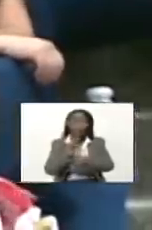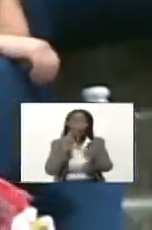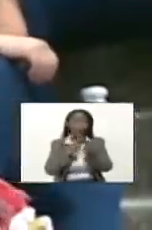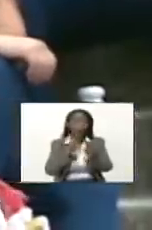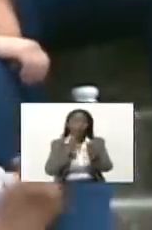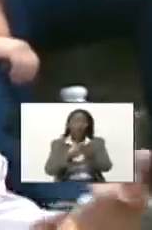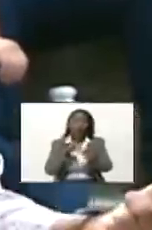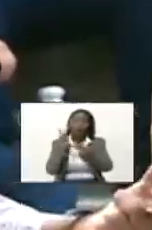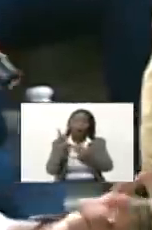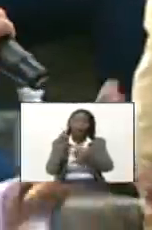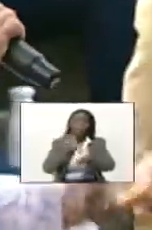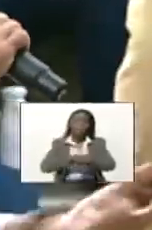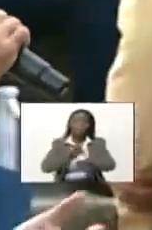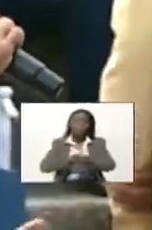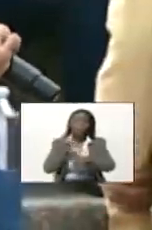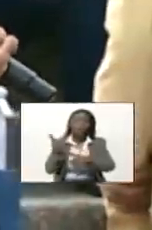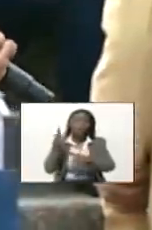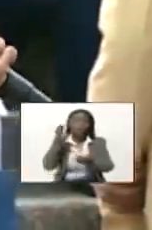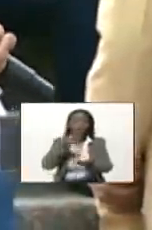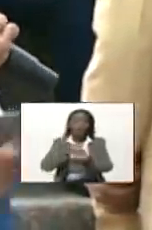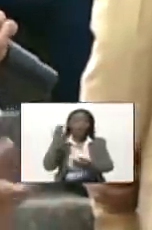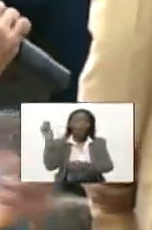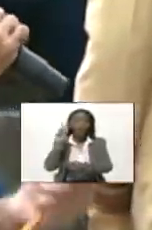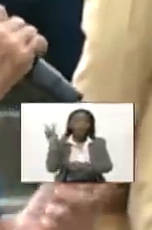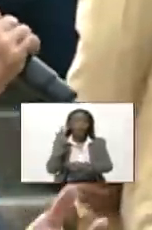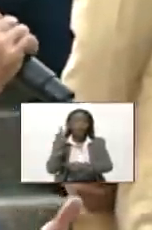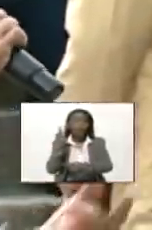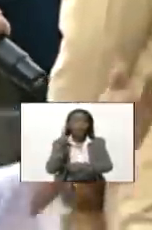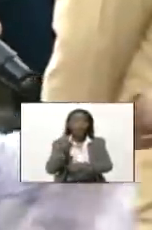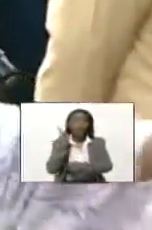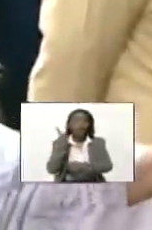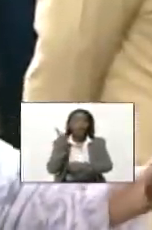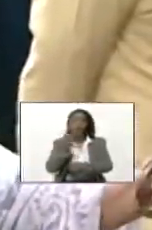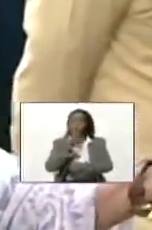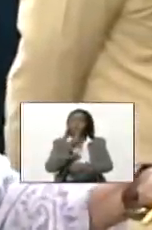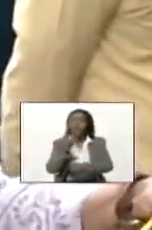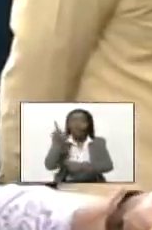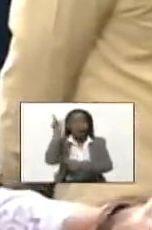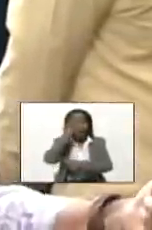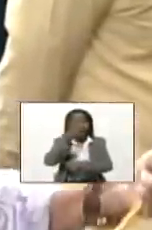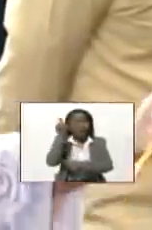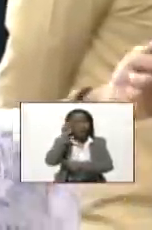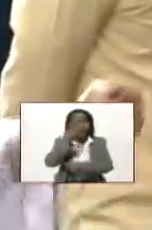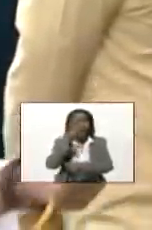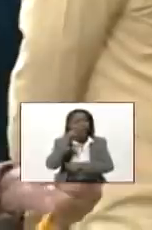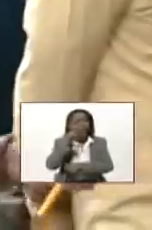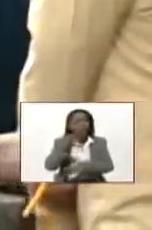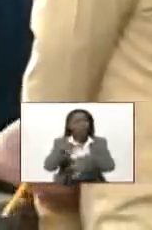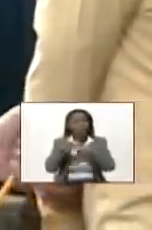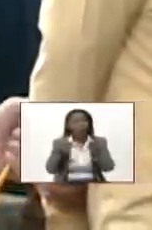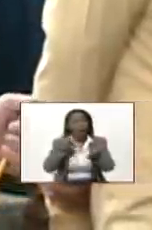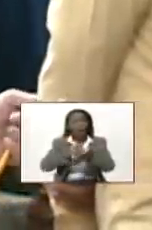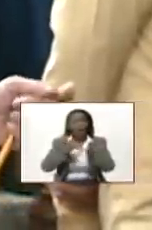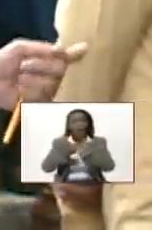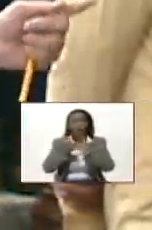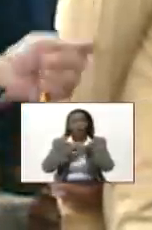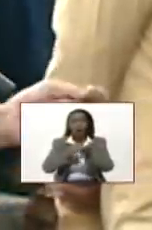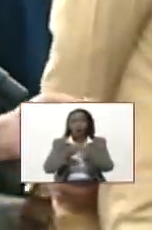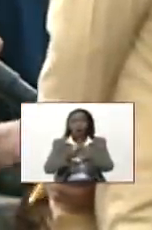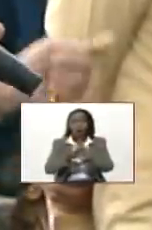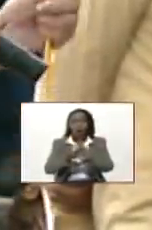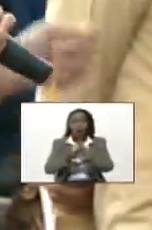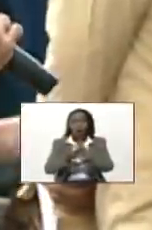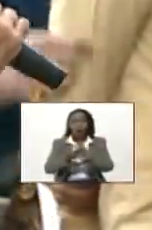que había, porque el Estado venezolano justamente no les había enseñado lo que era